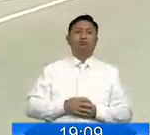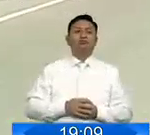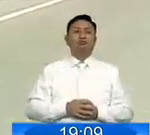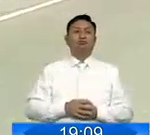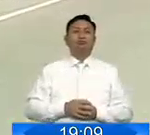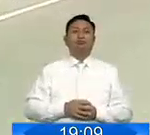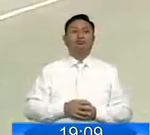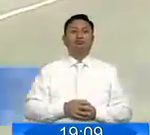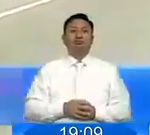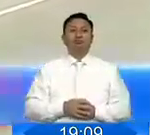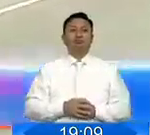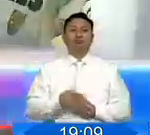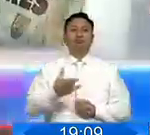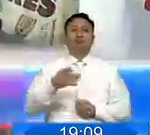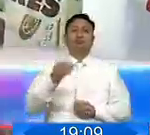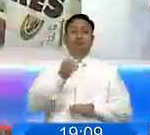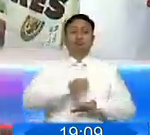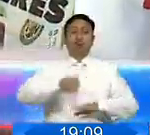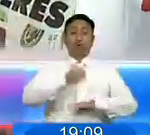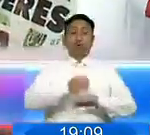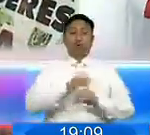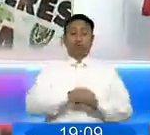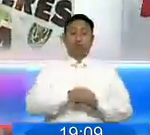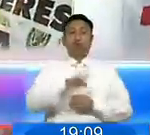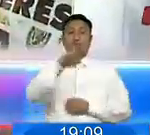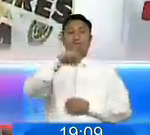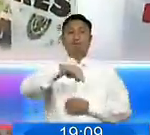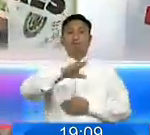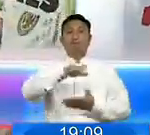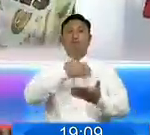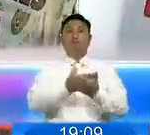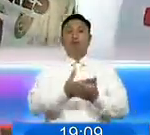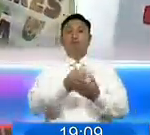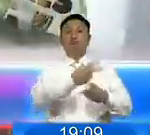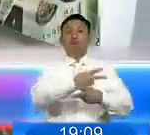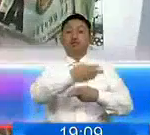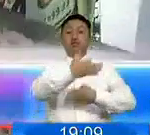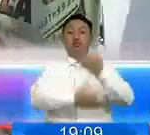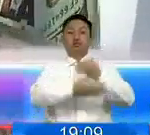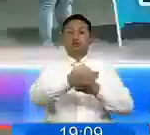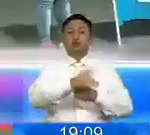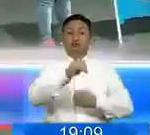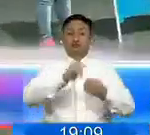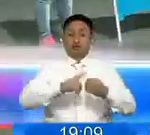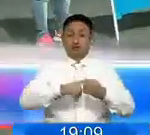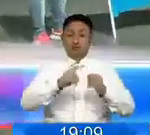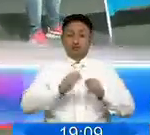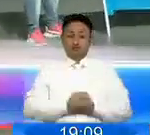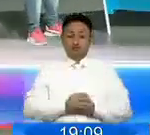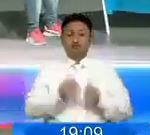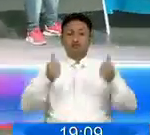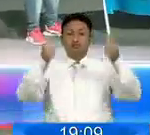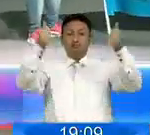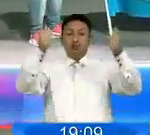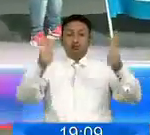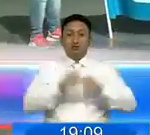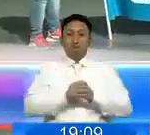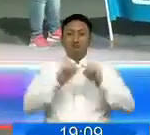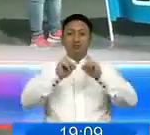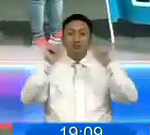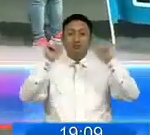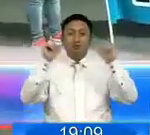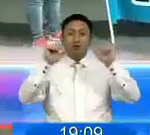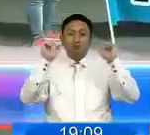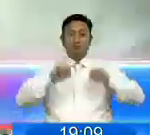Llegaron desde la provincia de El Oro y se concentraron la mañana de este martes en el Consejo de la Judicatura de Quito. Con carteles gritando consignas y